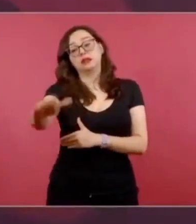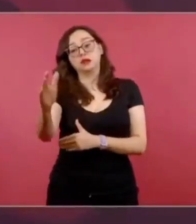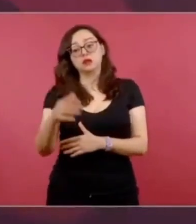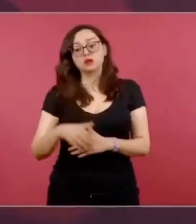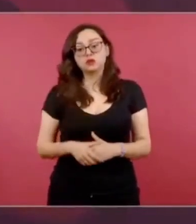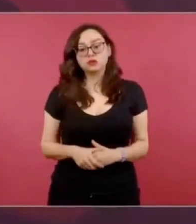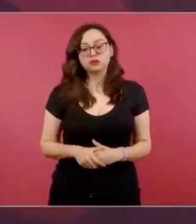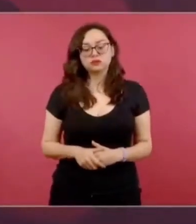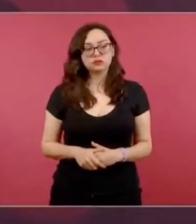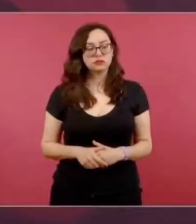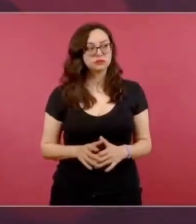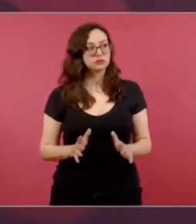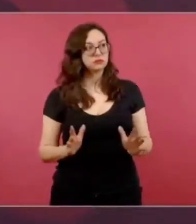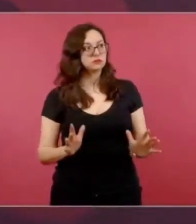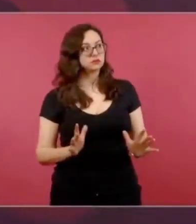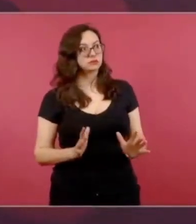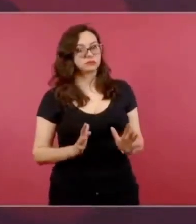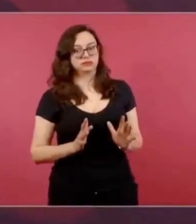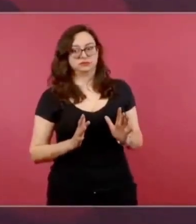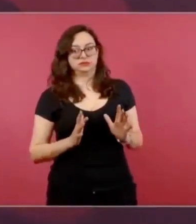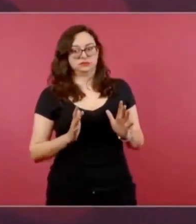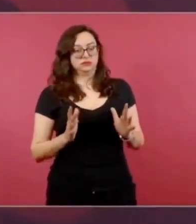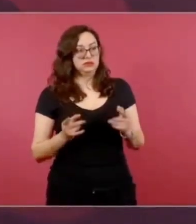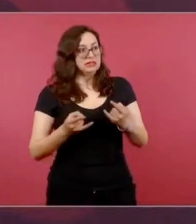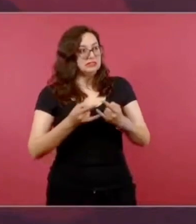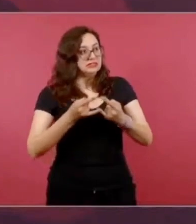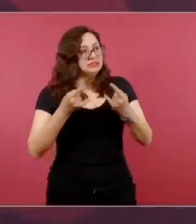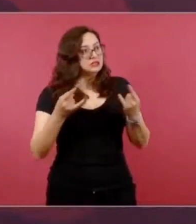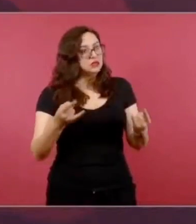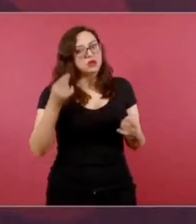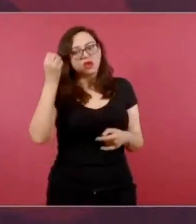abandonábamos nosotros nuestra historia,